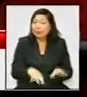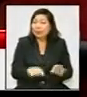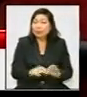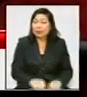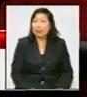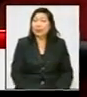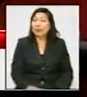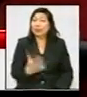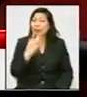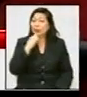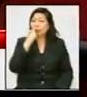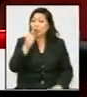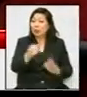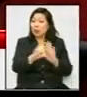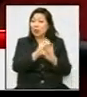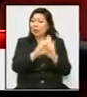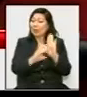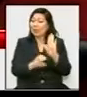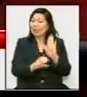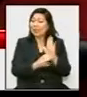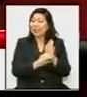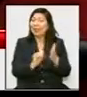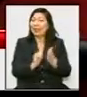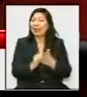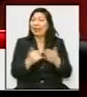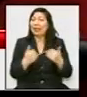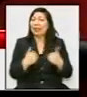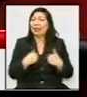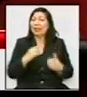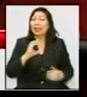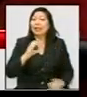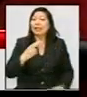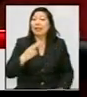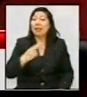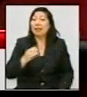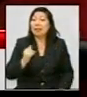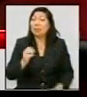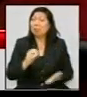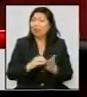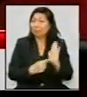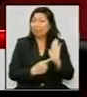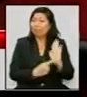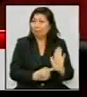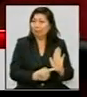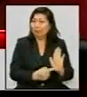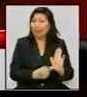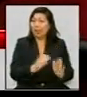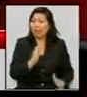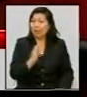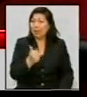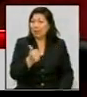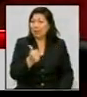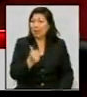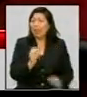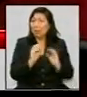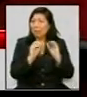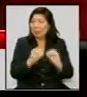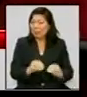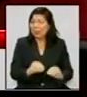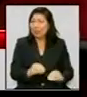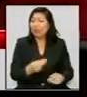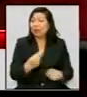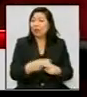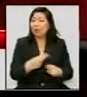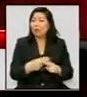las 5 acusaciones constitucionales que tiene el señor Chavarri, más una más que ha presentado nuevamente el Frente Amplio. Eso se